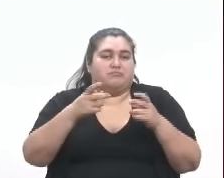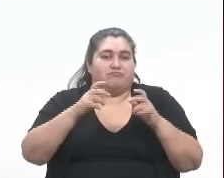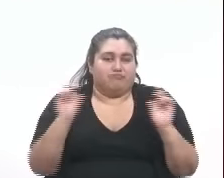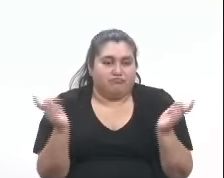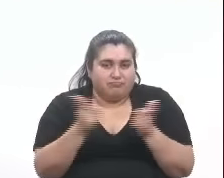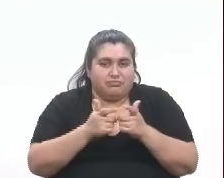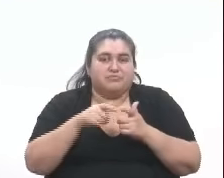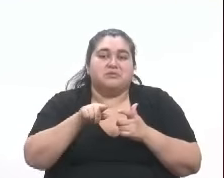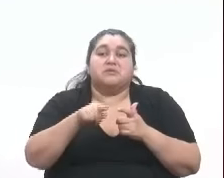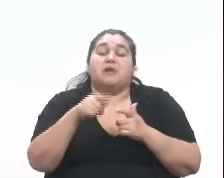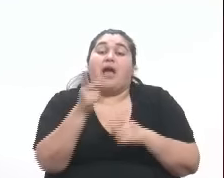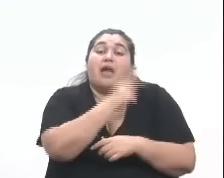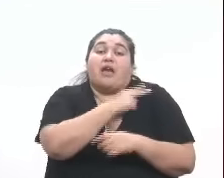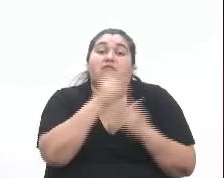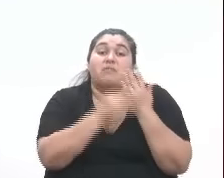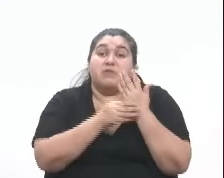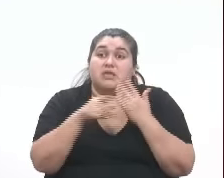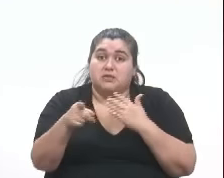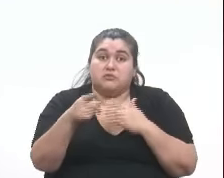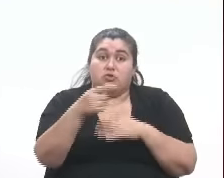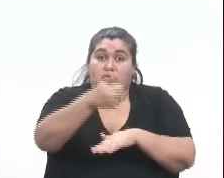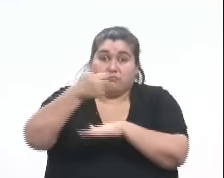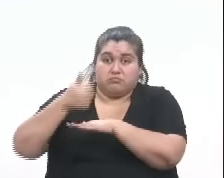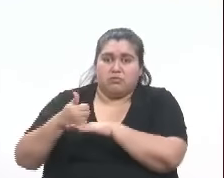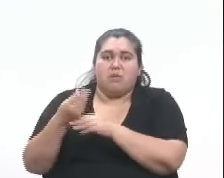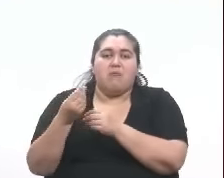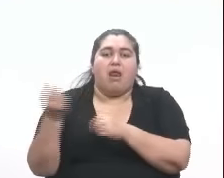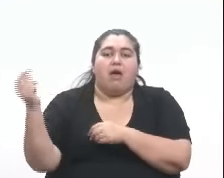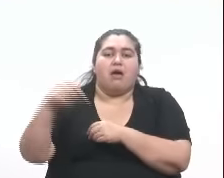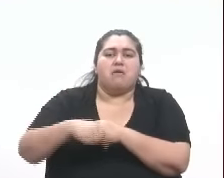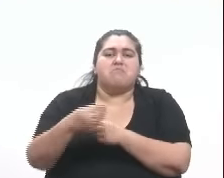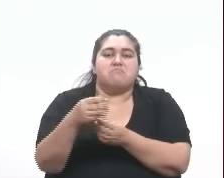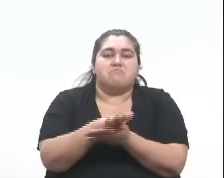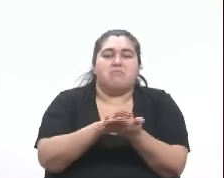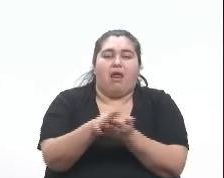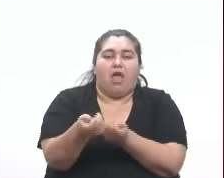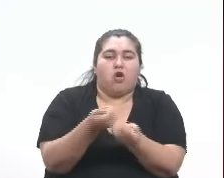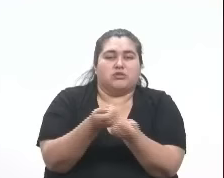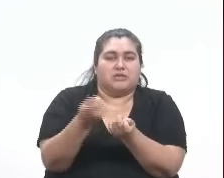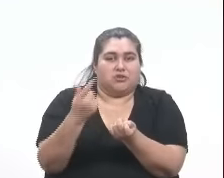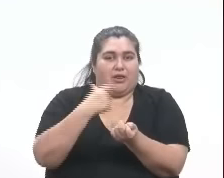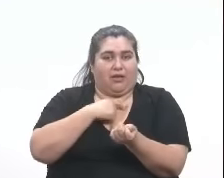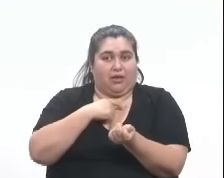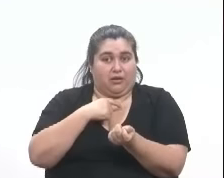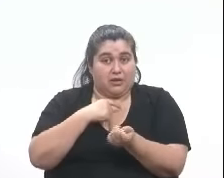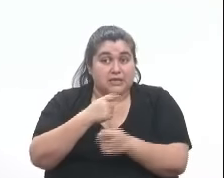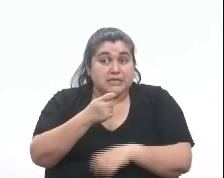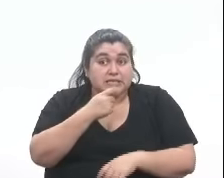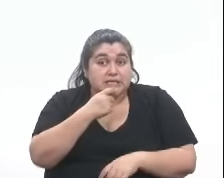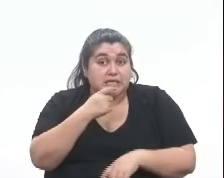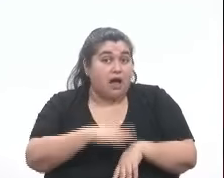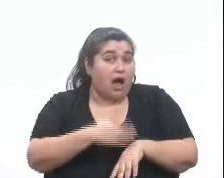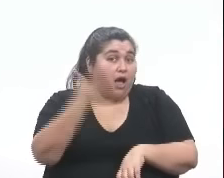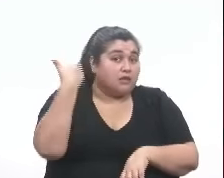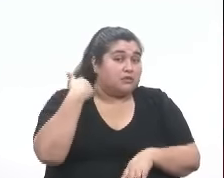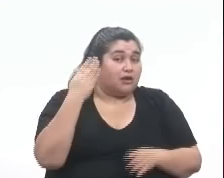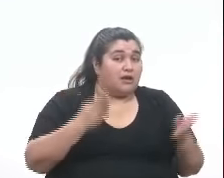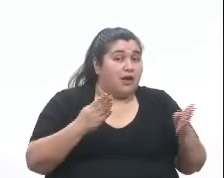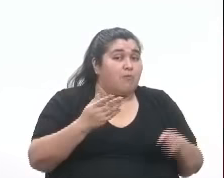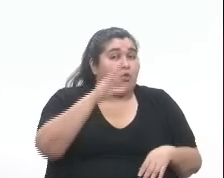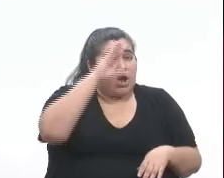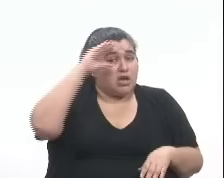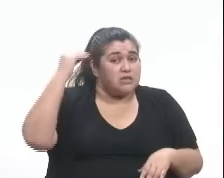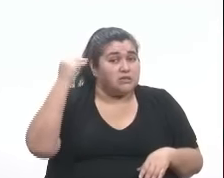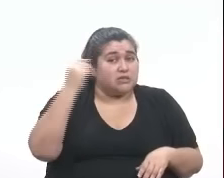por ese jefe de gabinete que vino acá a hacer negociaciones, miren si pasaba eso en el tiempo de Cristina, que venía el jefe de gabinete, no sé con